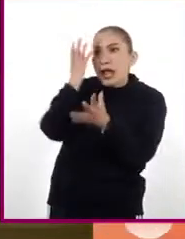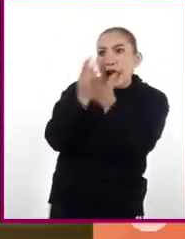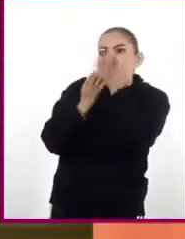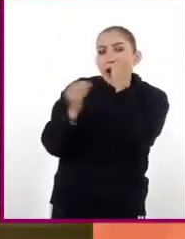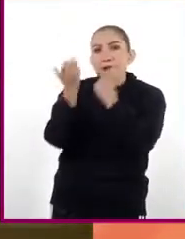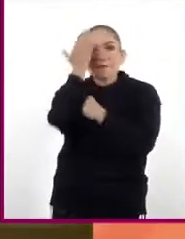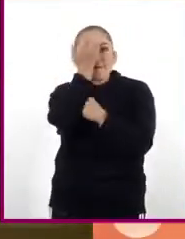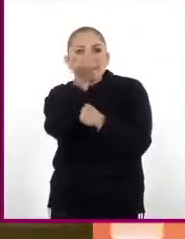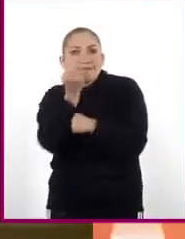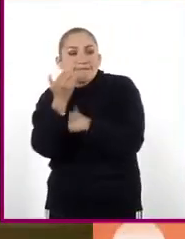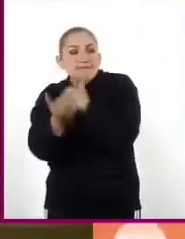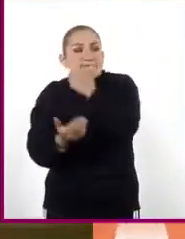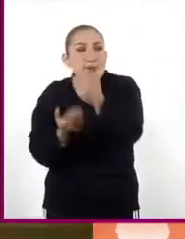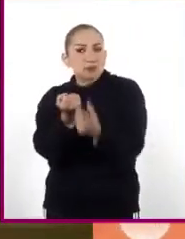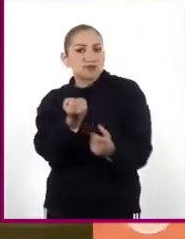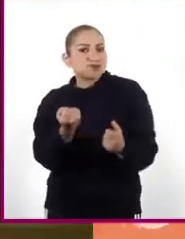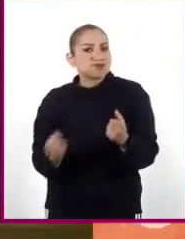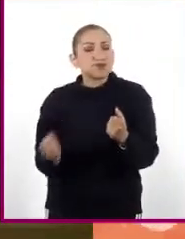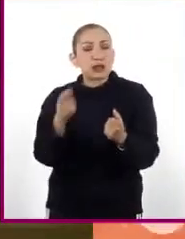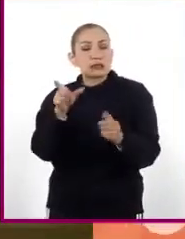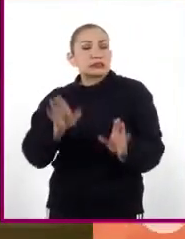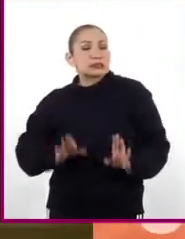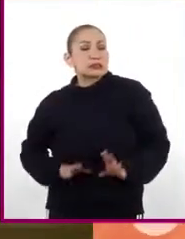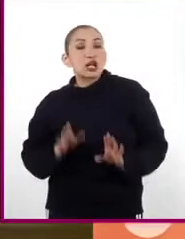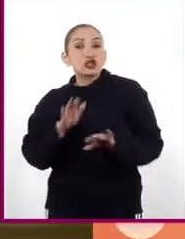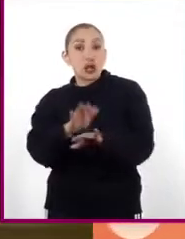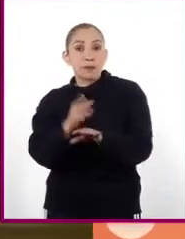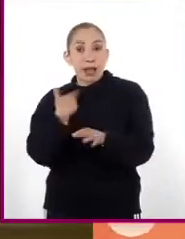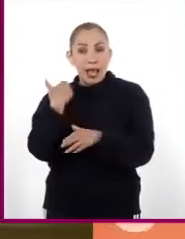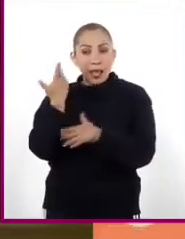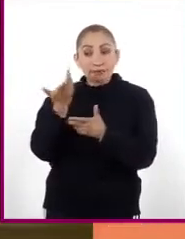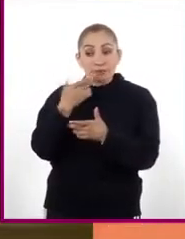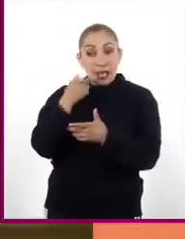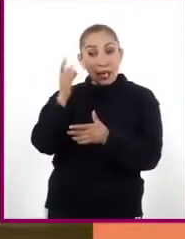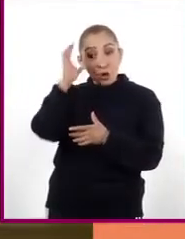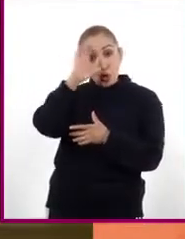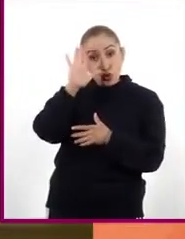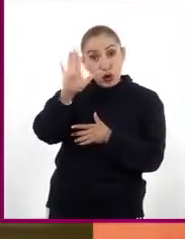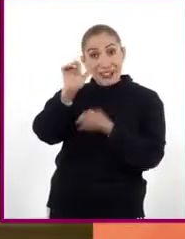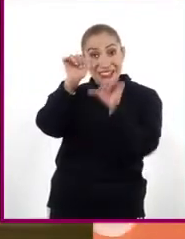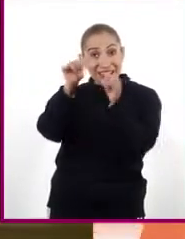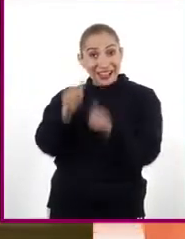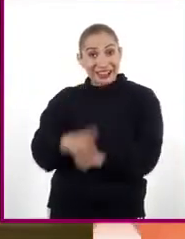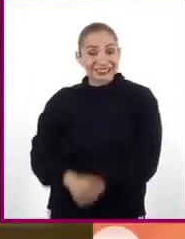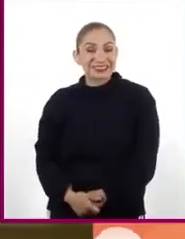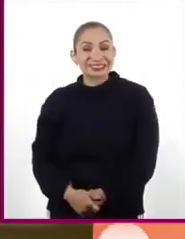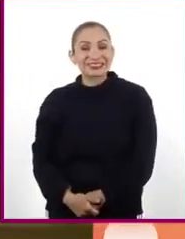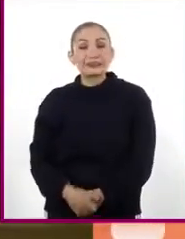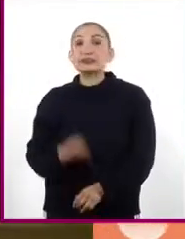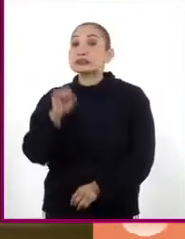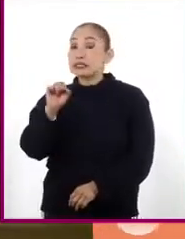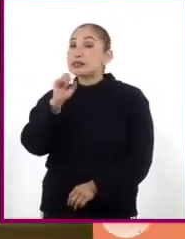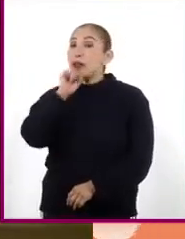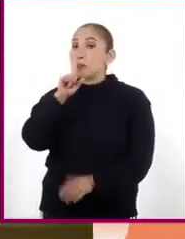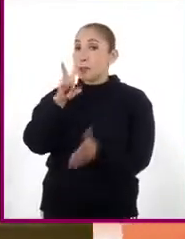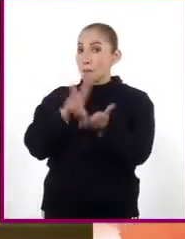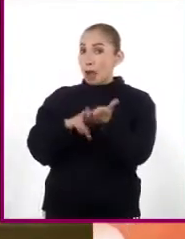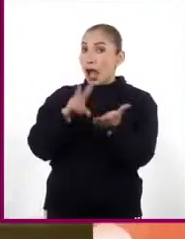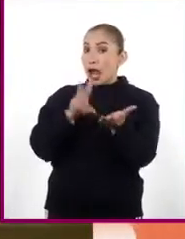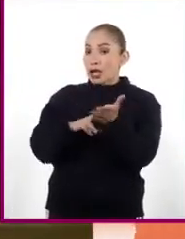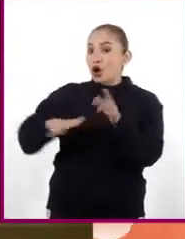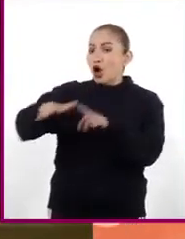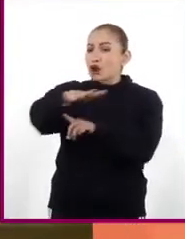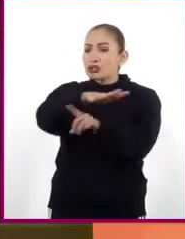conocimientos, habilidades y actitudes en relación con las competencias culturales y artísticas. Así como la valoración